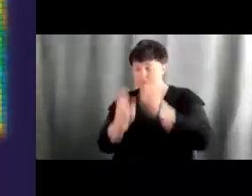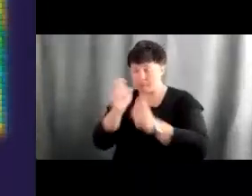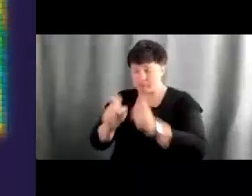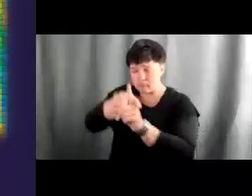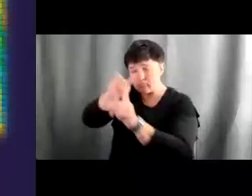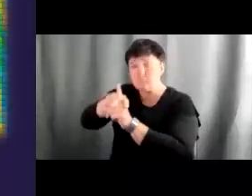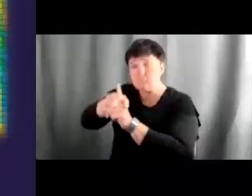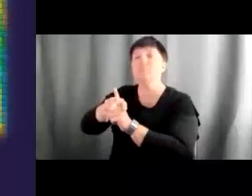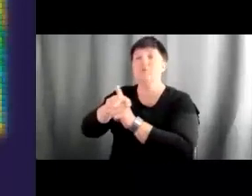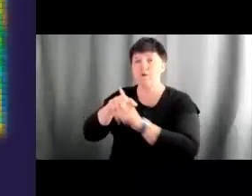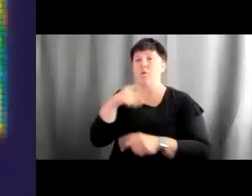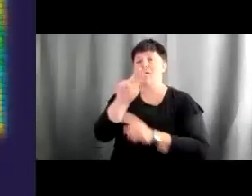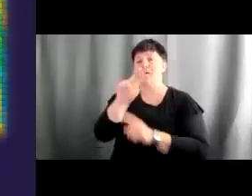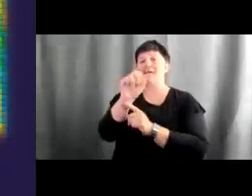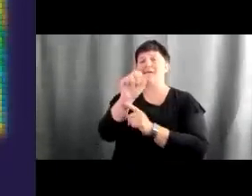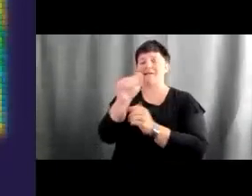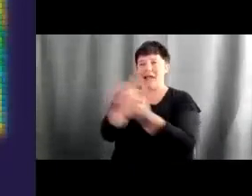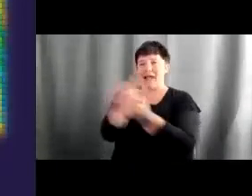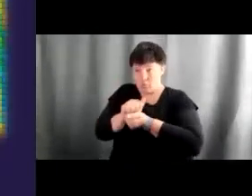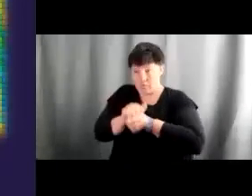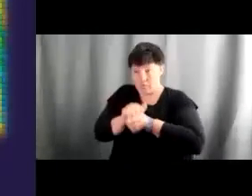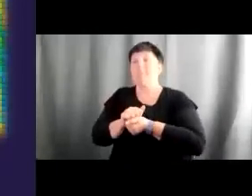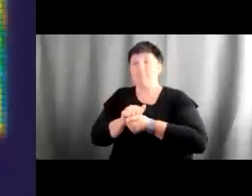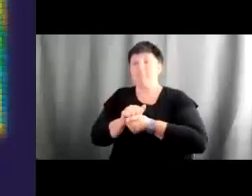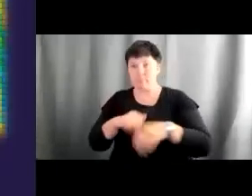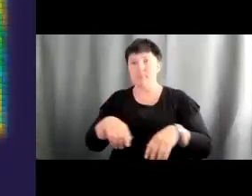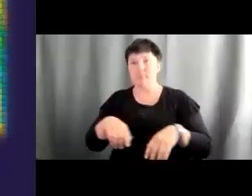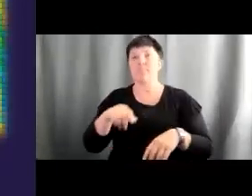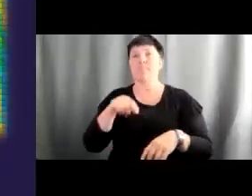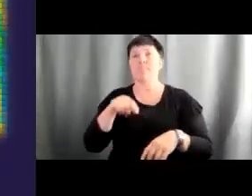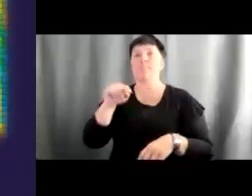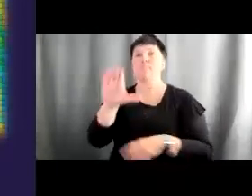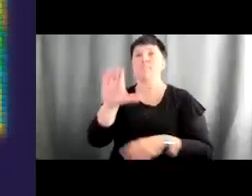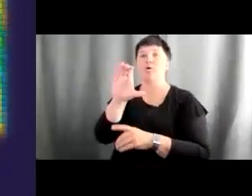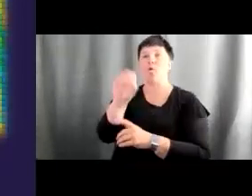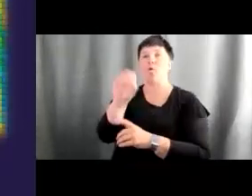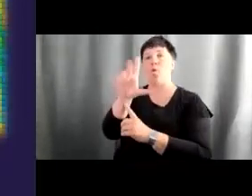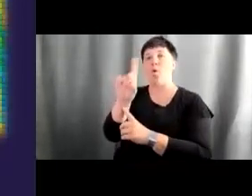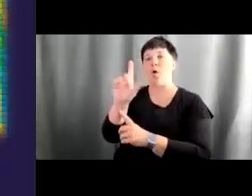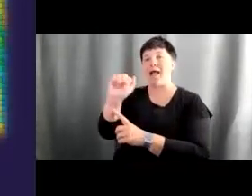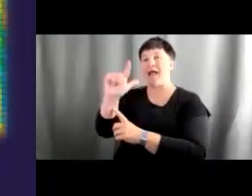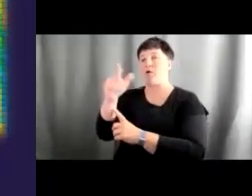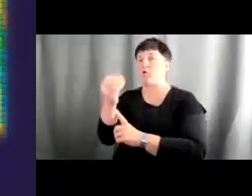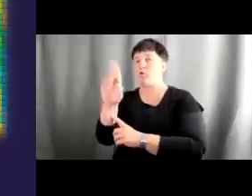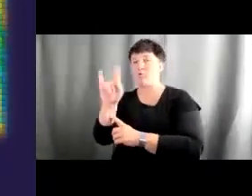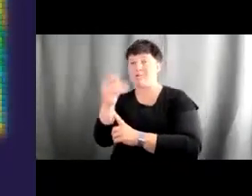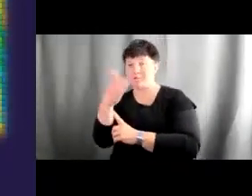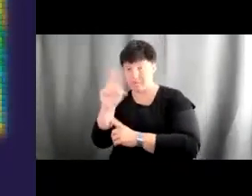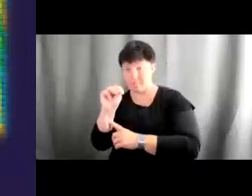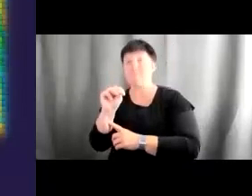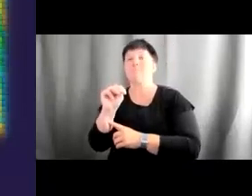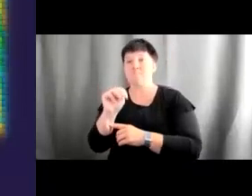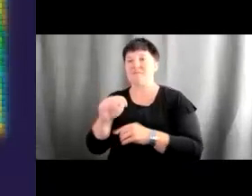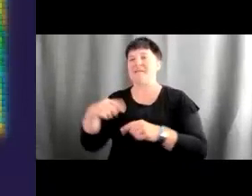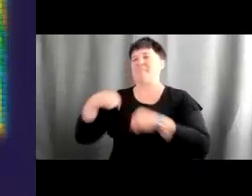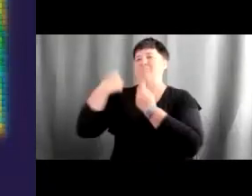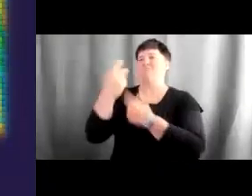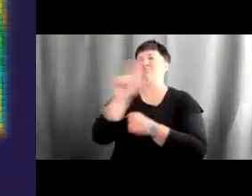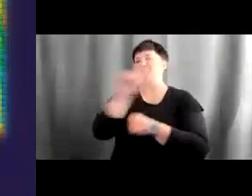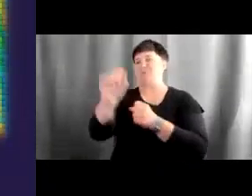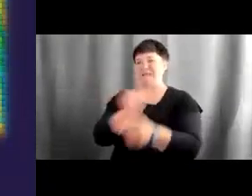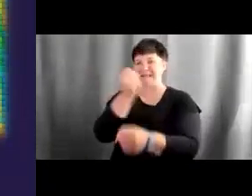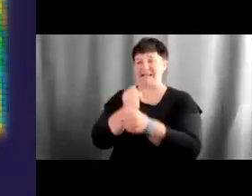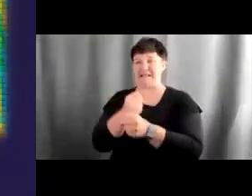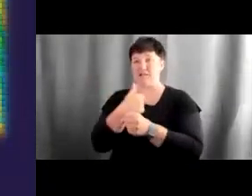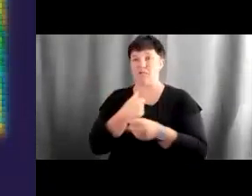de la NASA. Se llama algoritmo COLD. Se ha desarrollado durante las 2 últimas décadas procedentes de distintos laboratorios